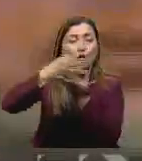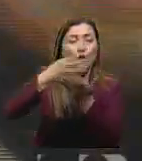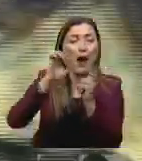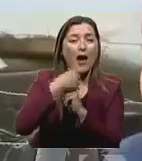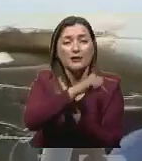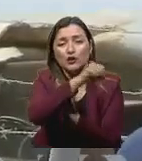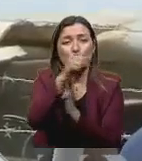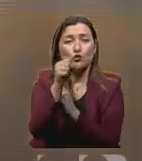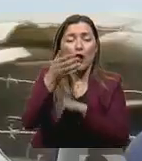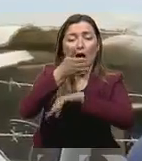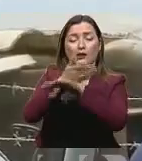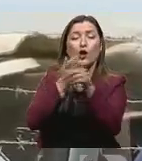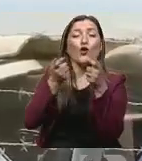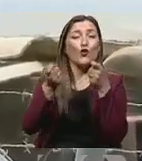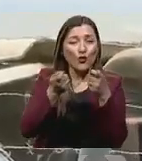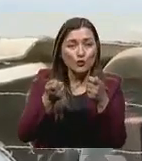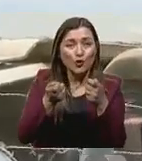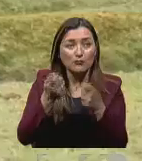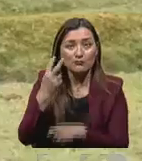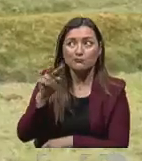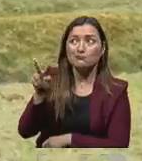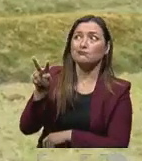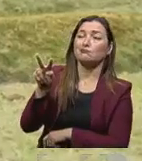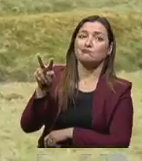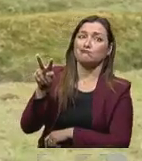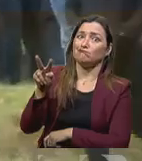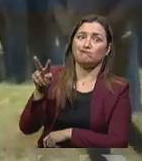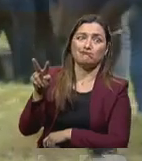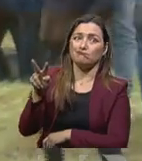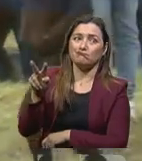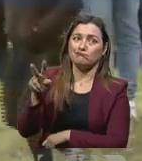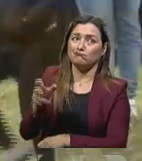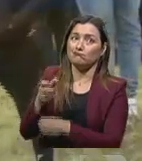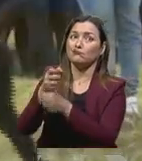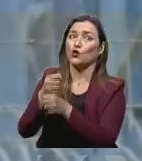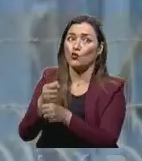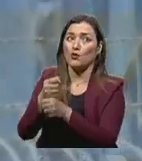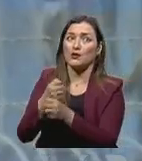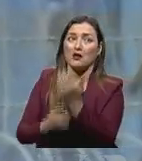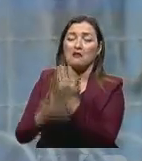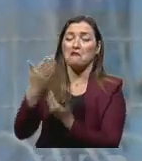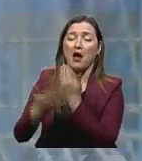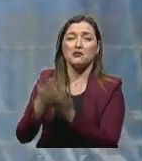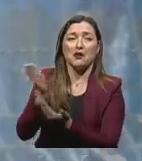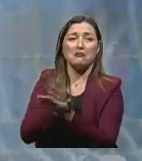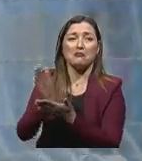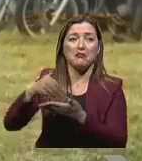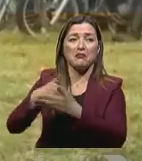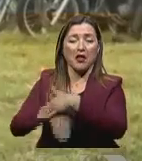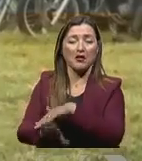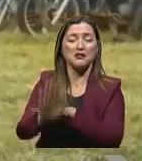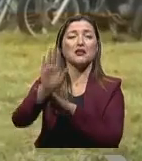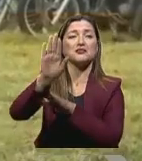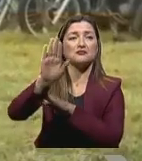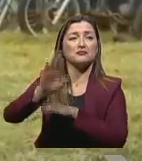situación estaba controlada pero pudimos observar que existen zonas cuya seguridad es fácilmente vulnerable como la